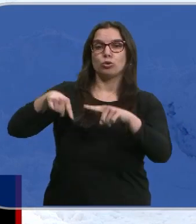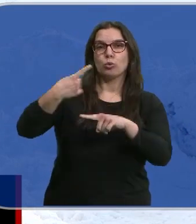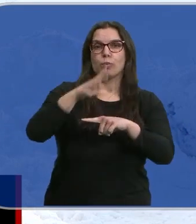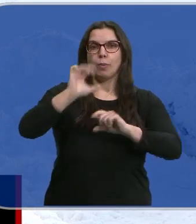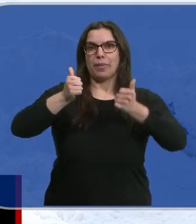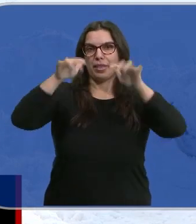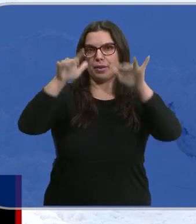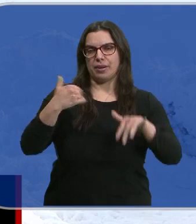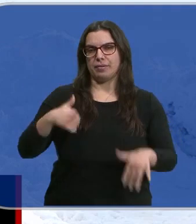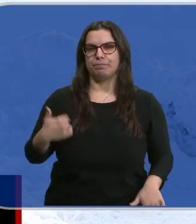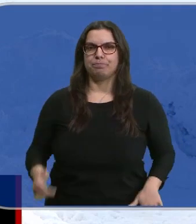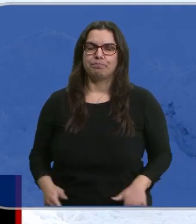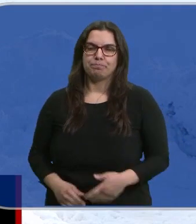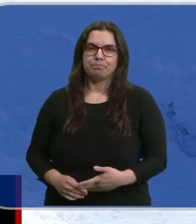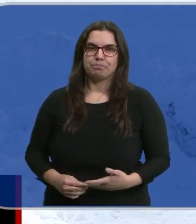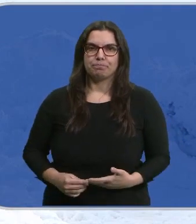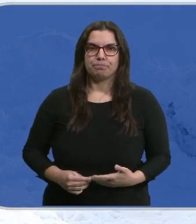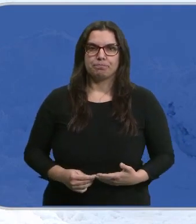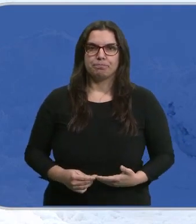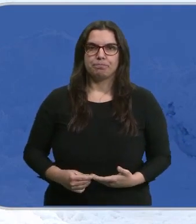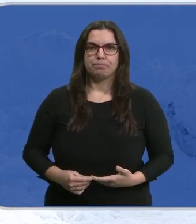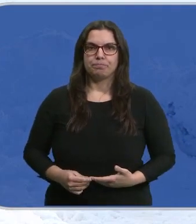de estas primeras nevadas del año.